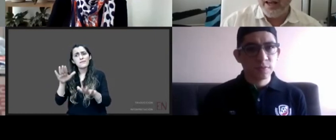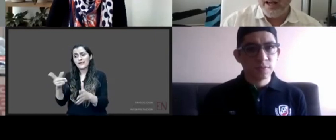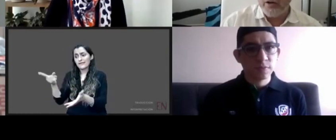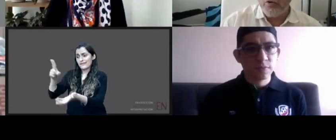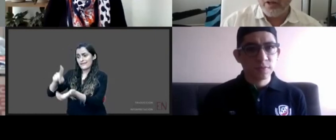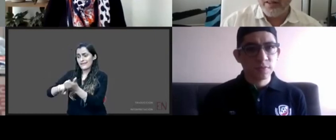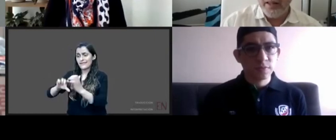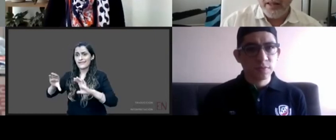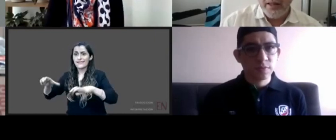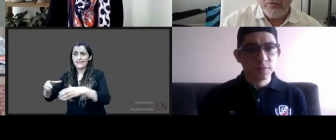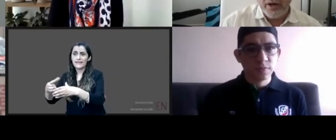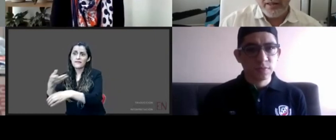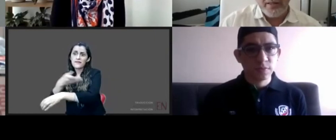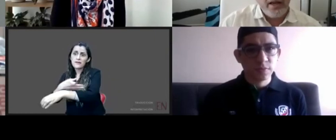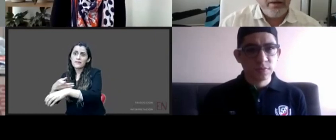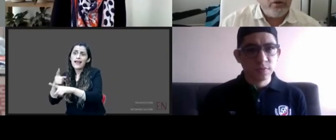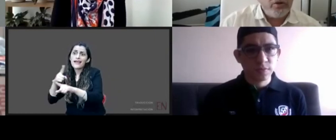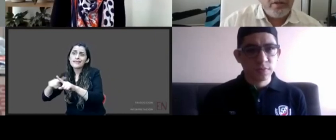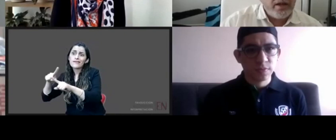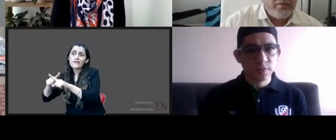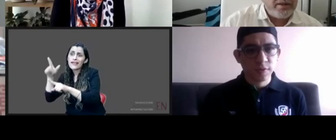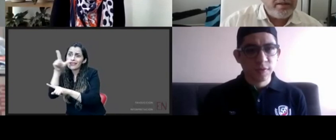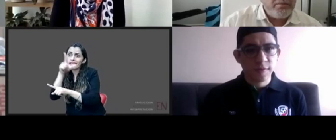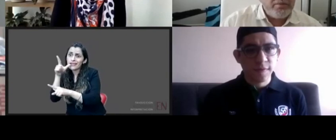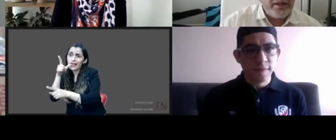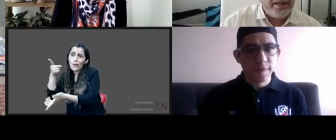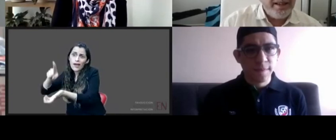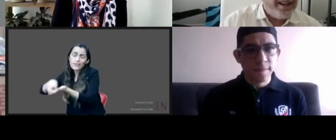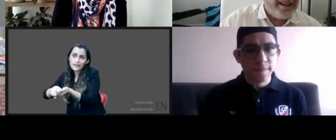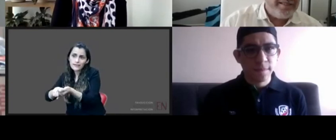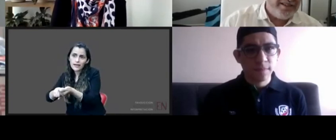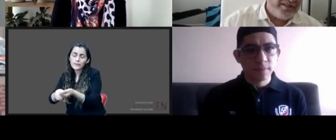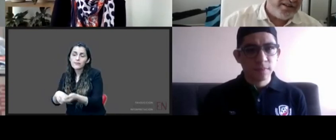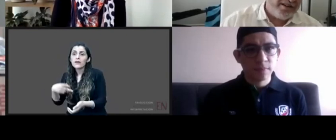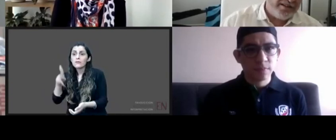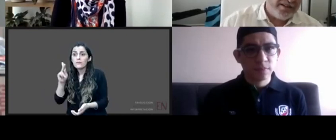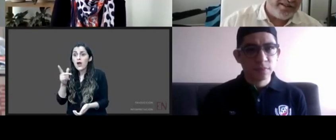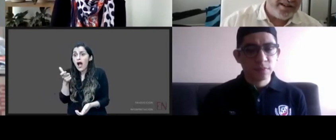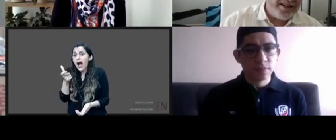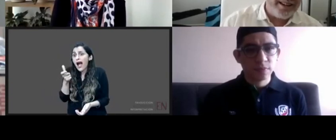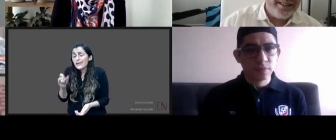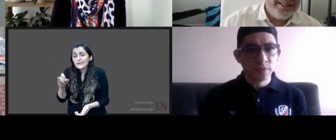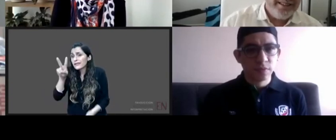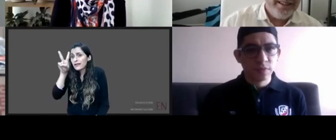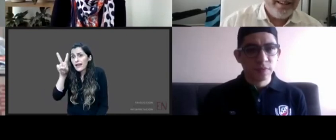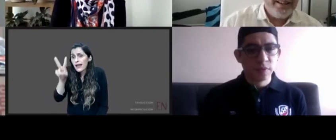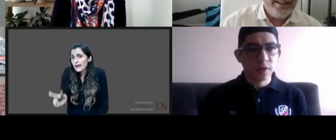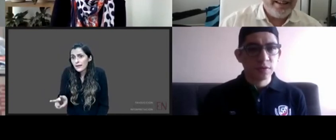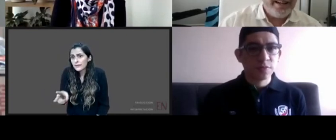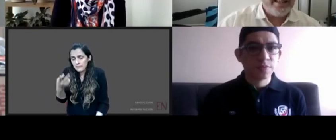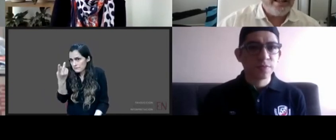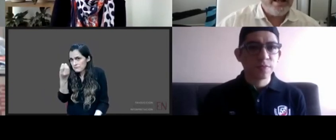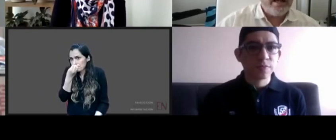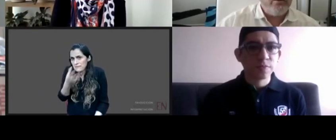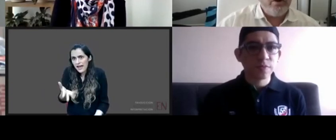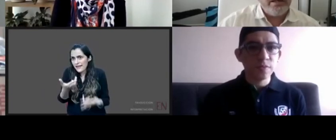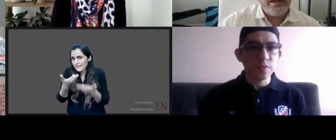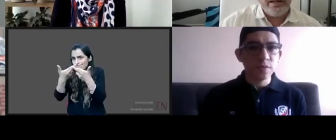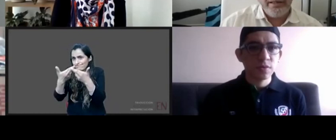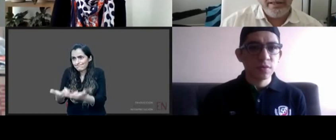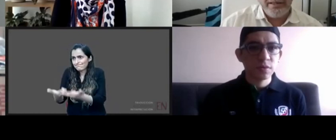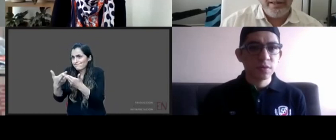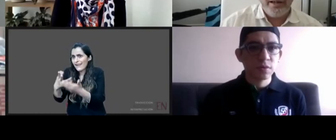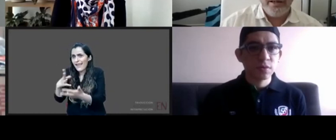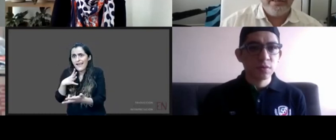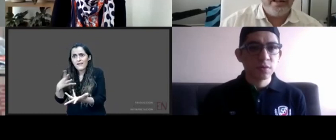No es que sea algo que fuera deseable o no deseable, simplemente así es la realidad de Rica. Cada lengua y